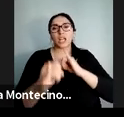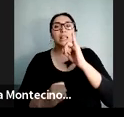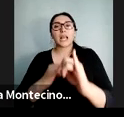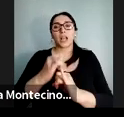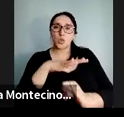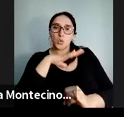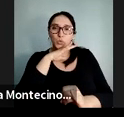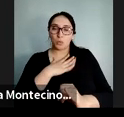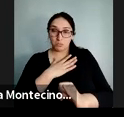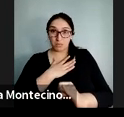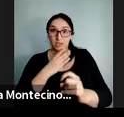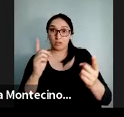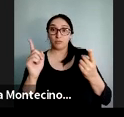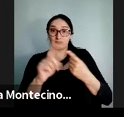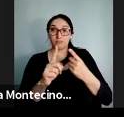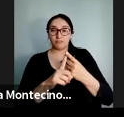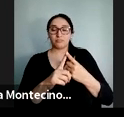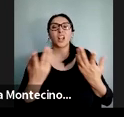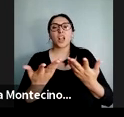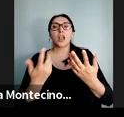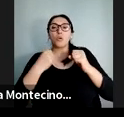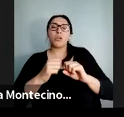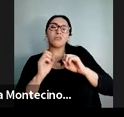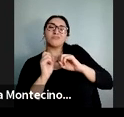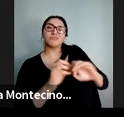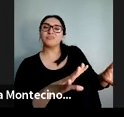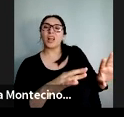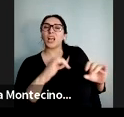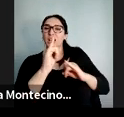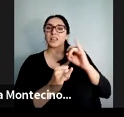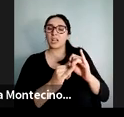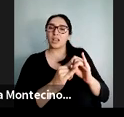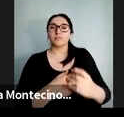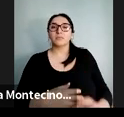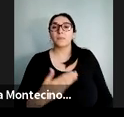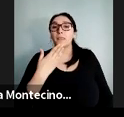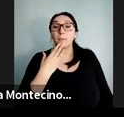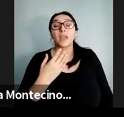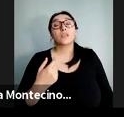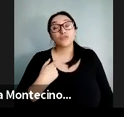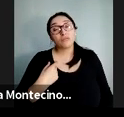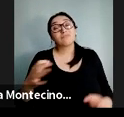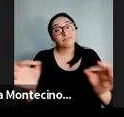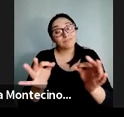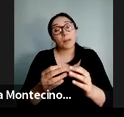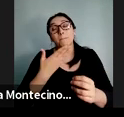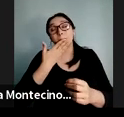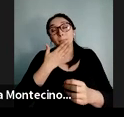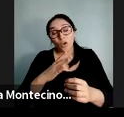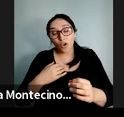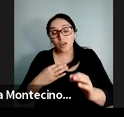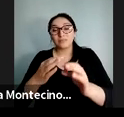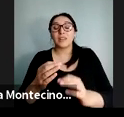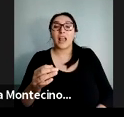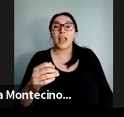en estos espacios y qué abandonar y qué no. También recomendarles mucho usar software libre. Eh, Internet